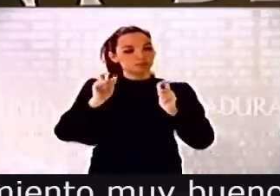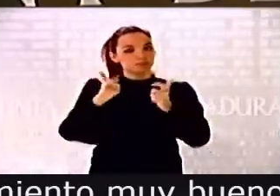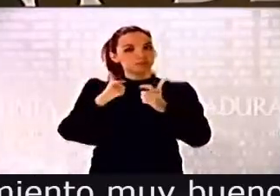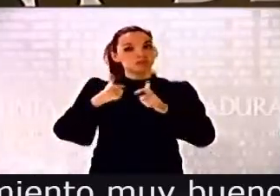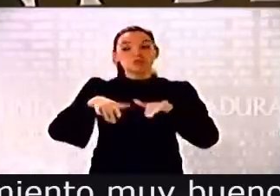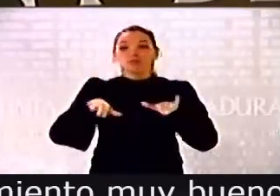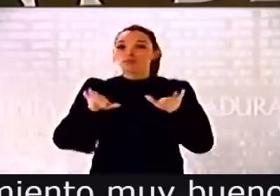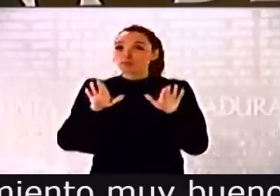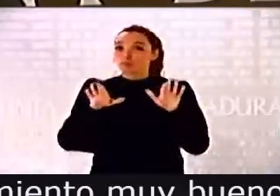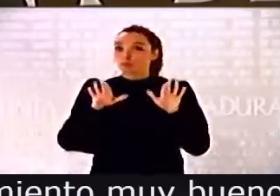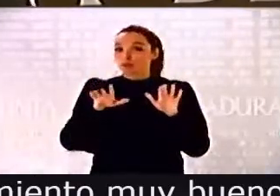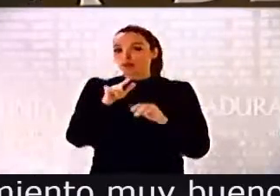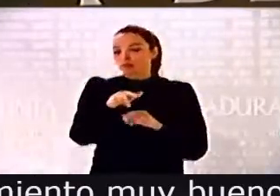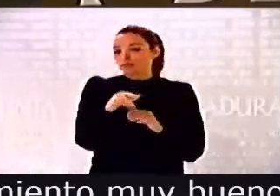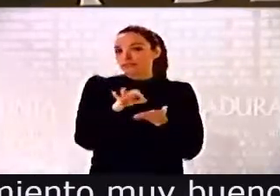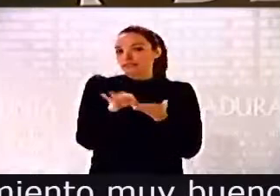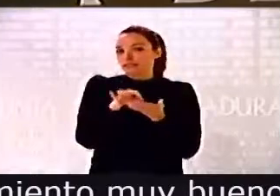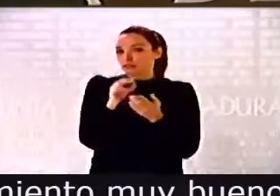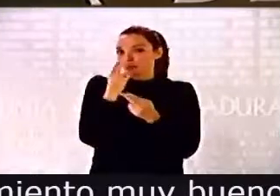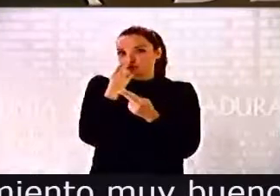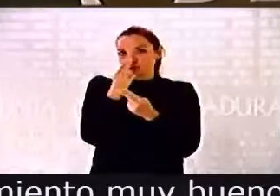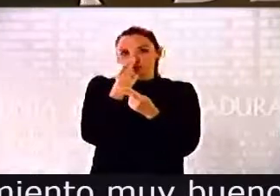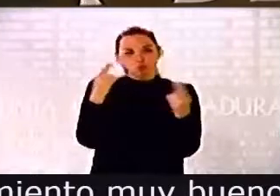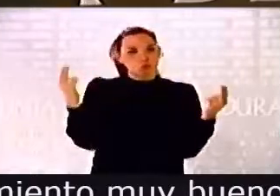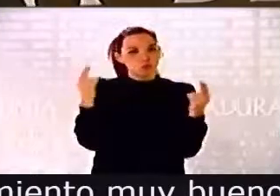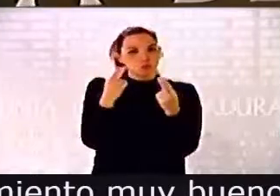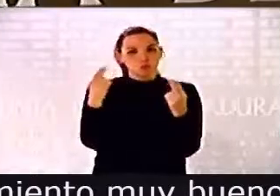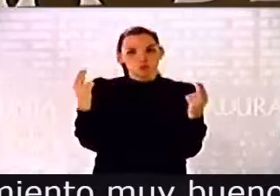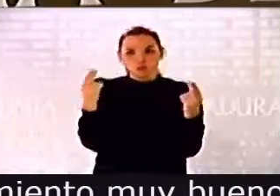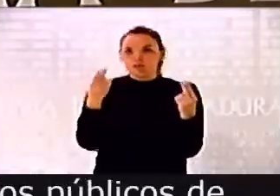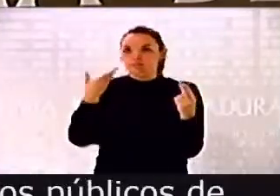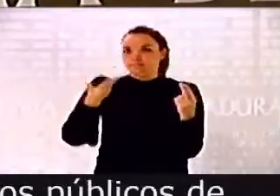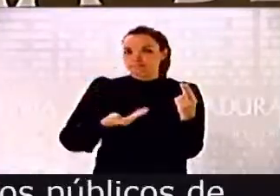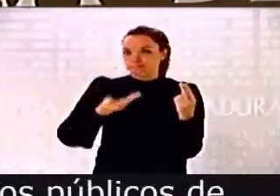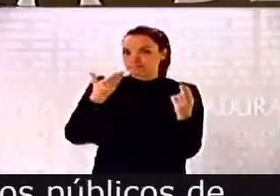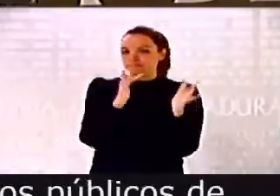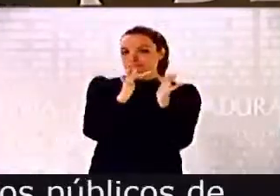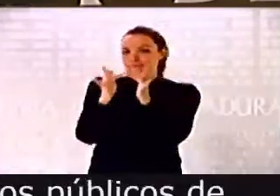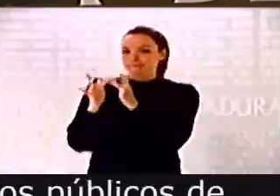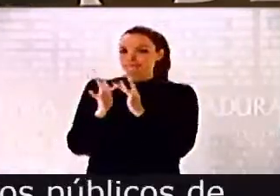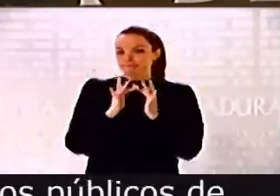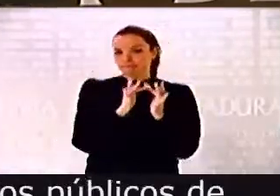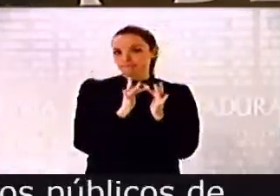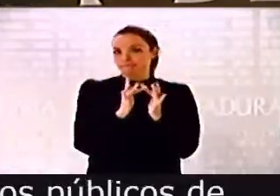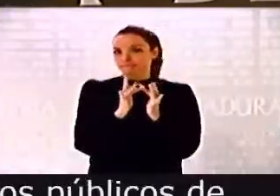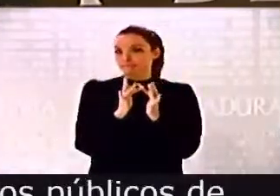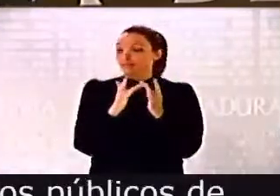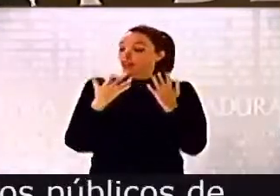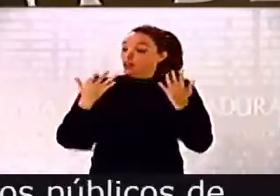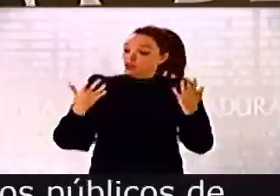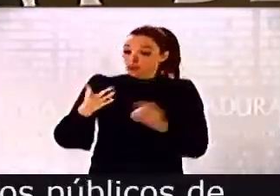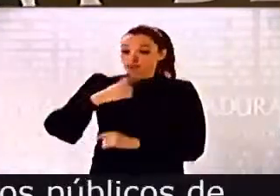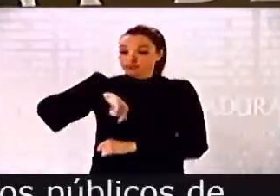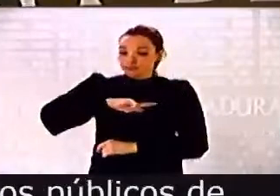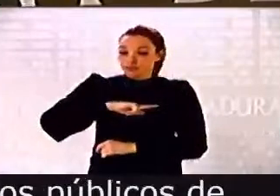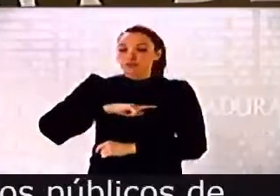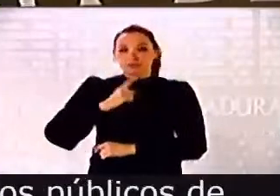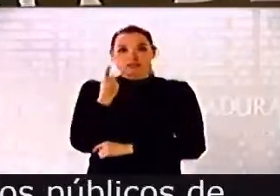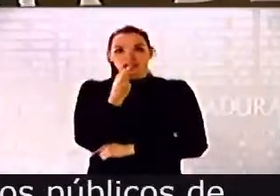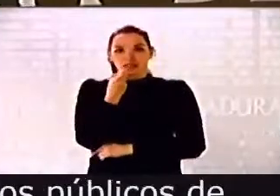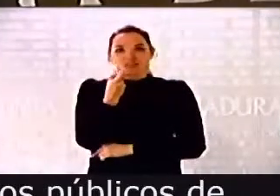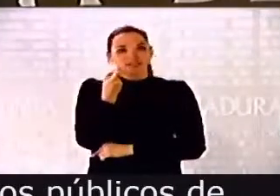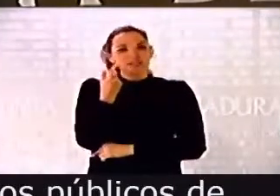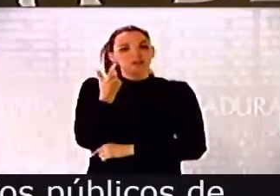embargo, tiene servicios públicos que son de referencia para la comarca. Necesitamos afianzar ese nivel